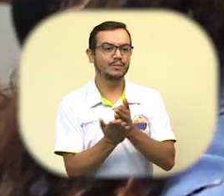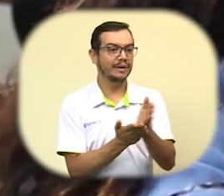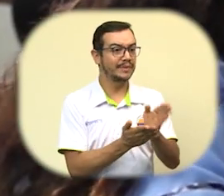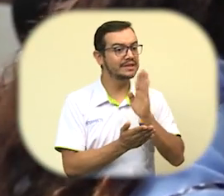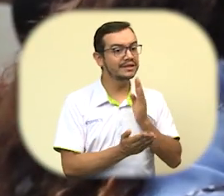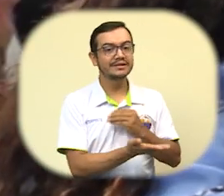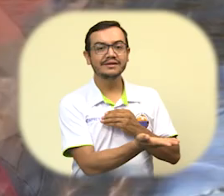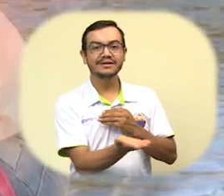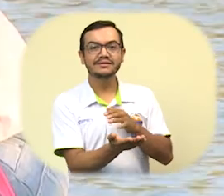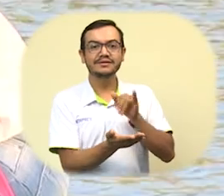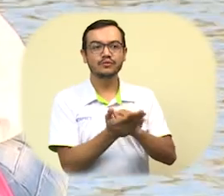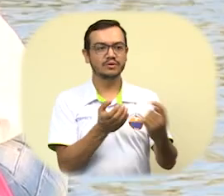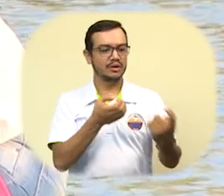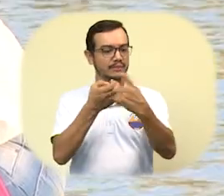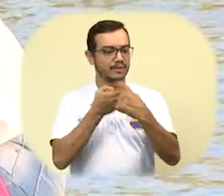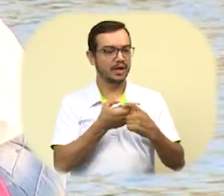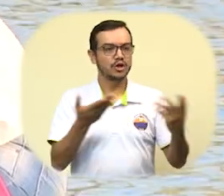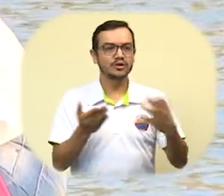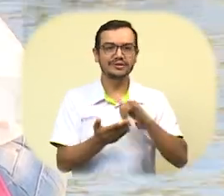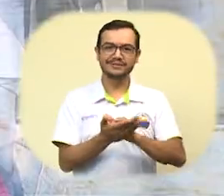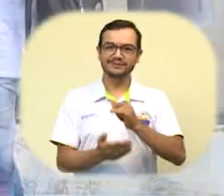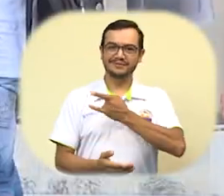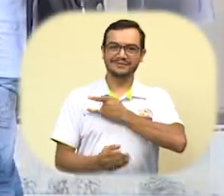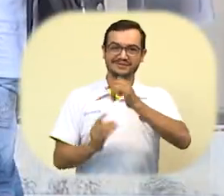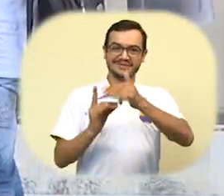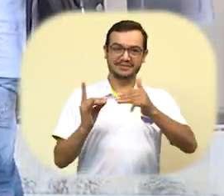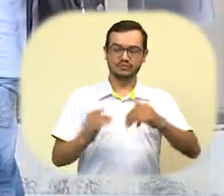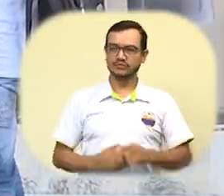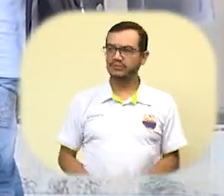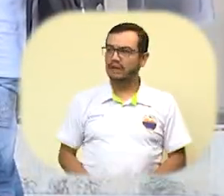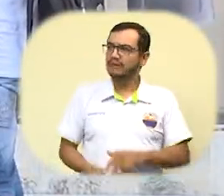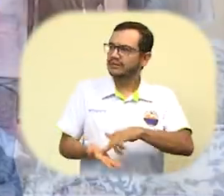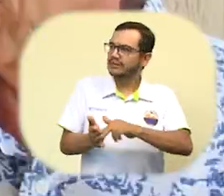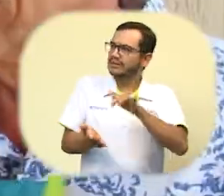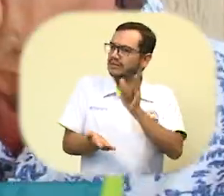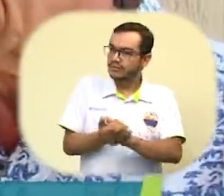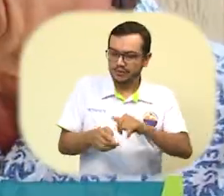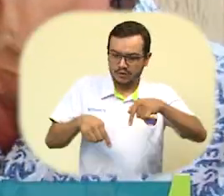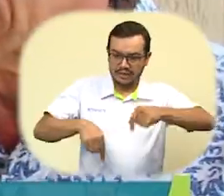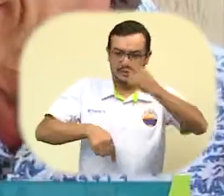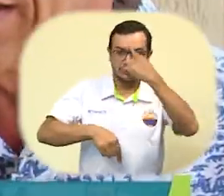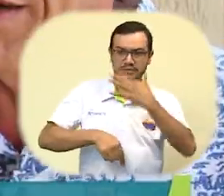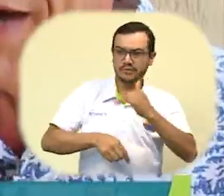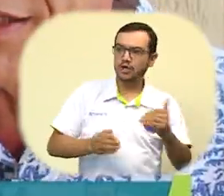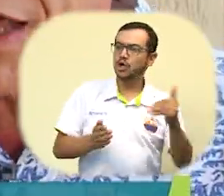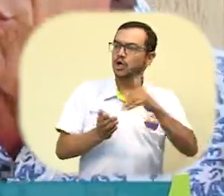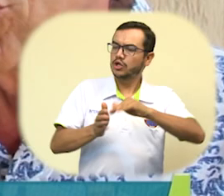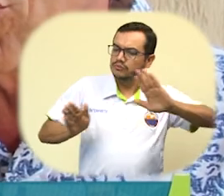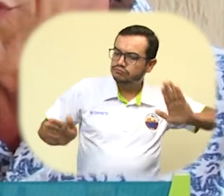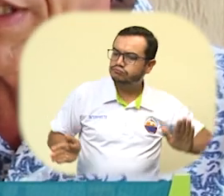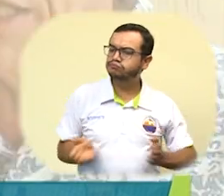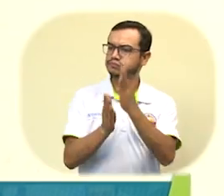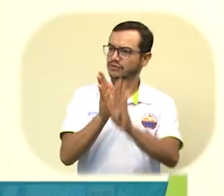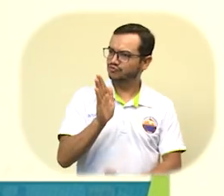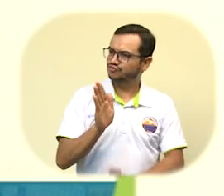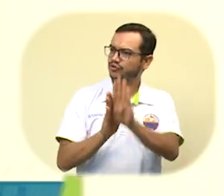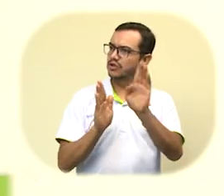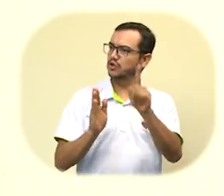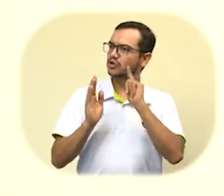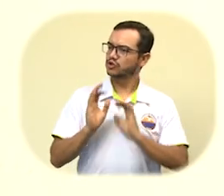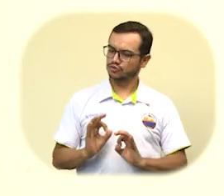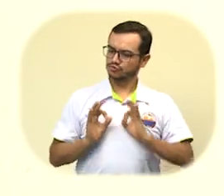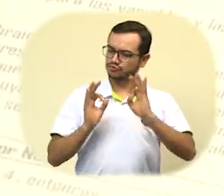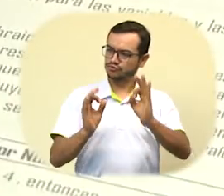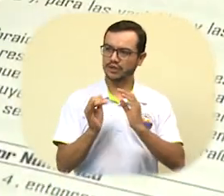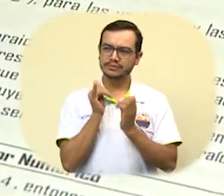pudieran continuarlo ellas en la Universidad del Magdalena. Es el resurgir de la educación en la ciudad de Santa Marta con una oferta de calidad